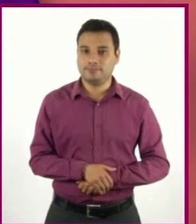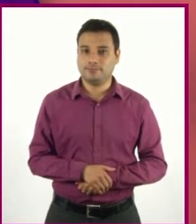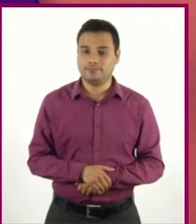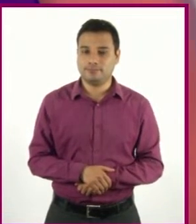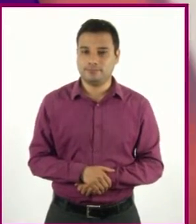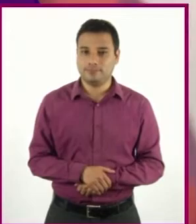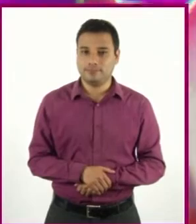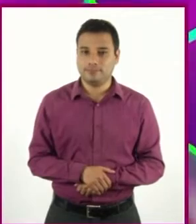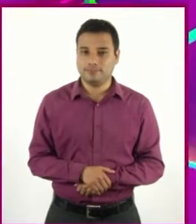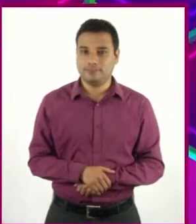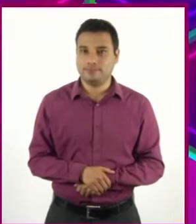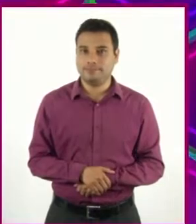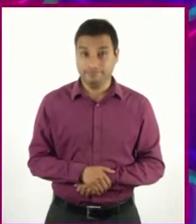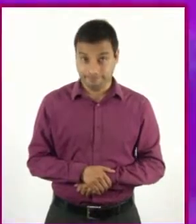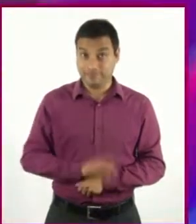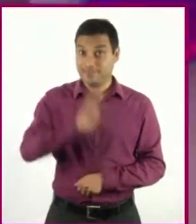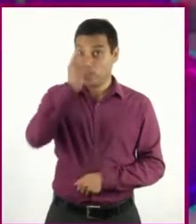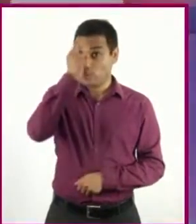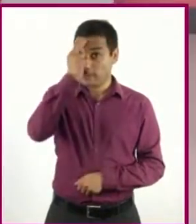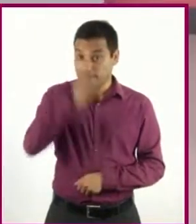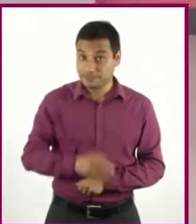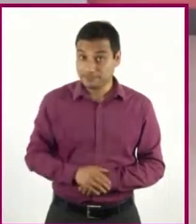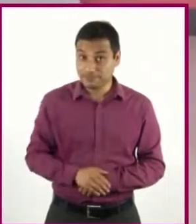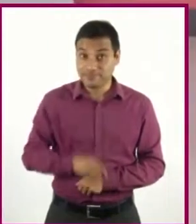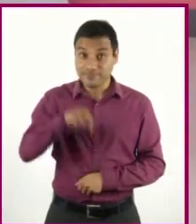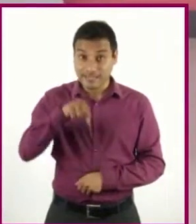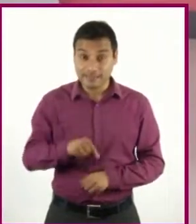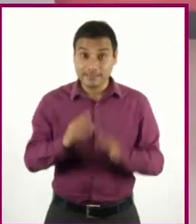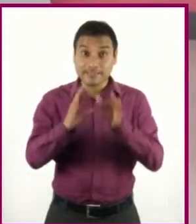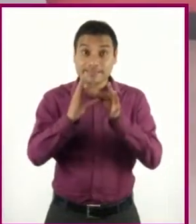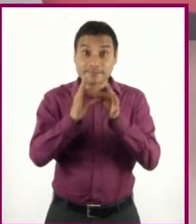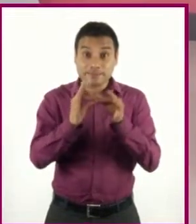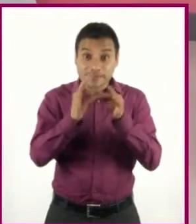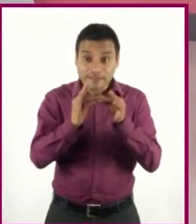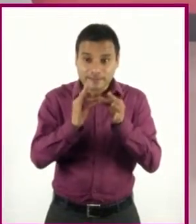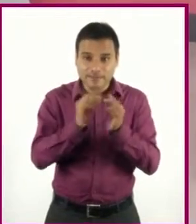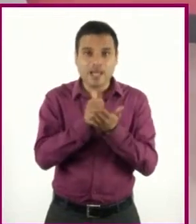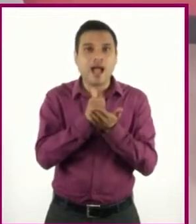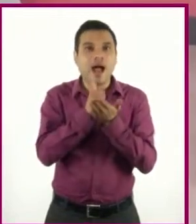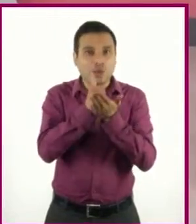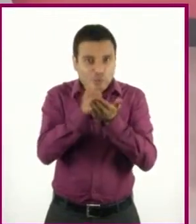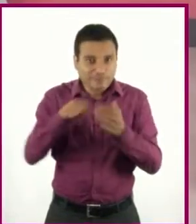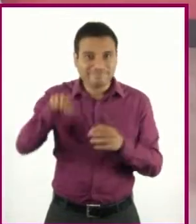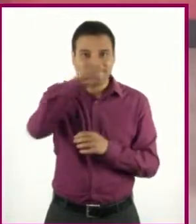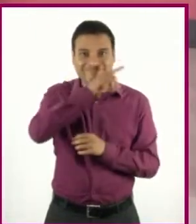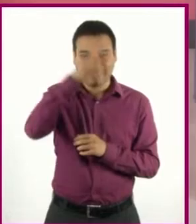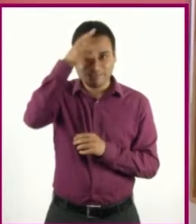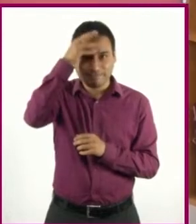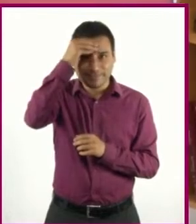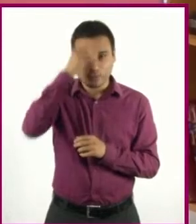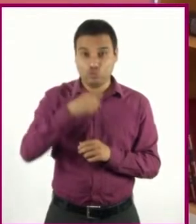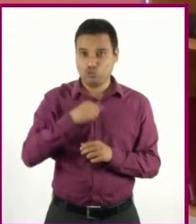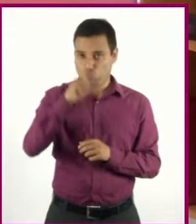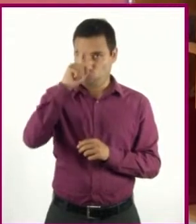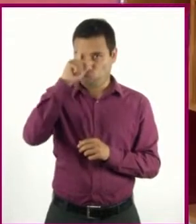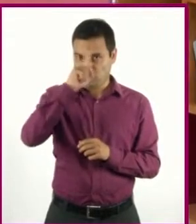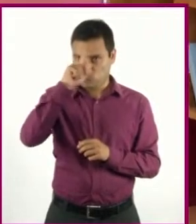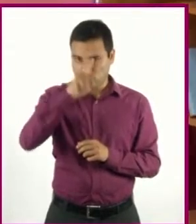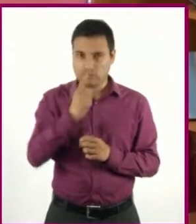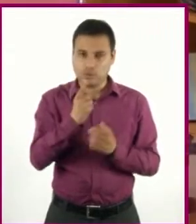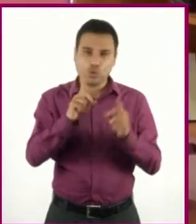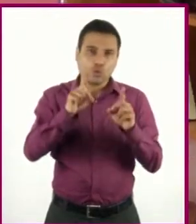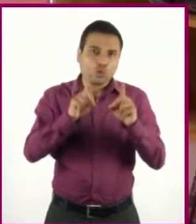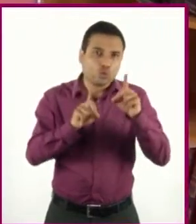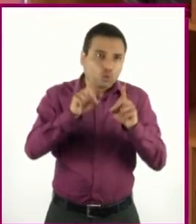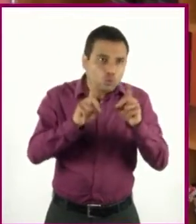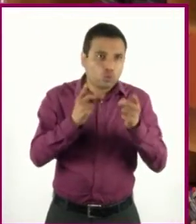su libro de texto. Recuerden que todo lo que vean es para reforzar su conocimiento, así que les recomiendo llevar un registro de las